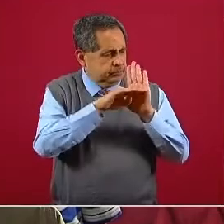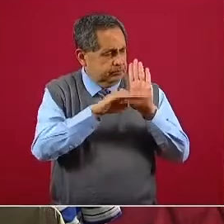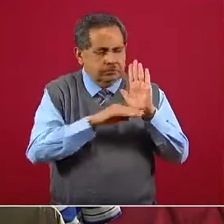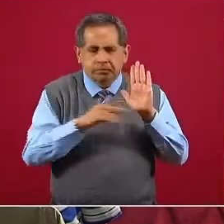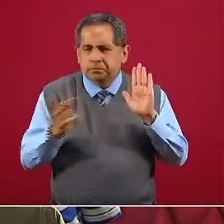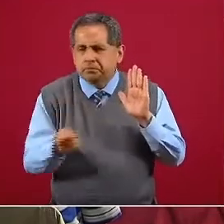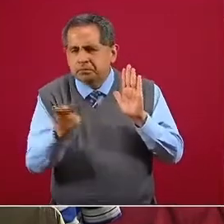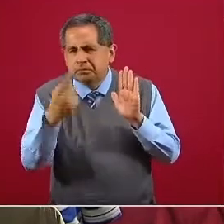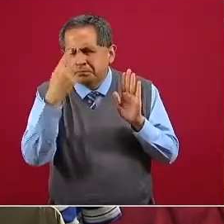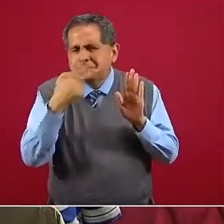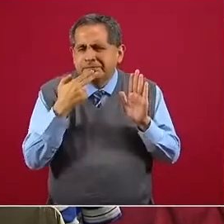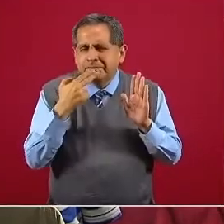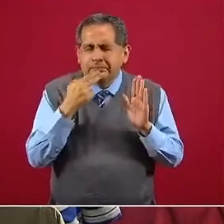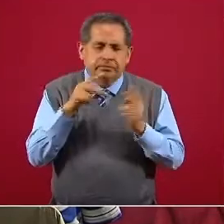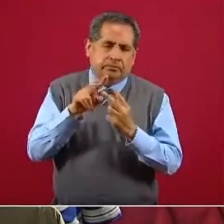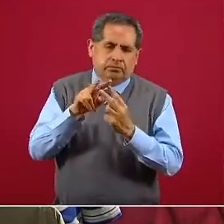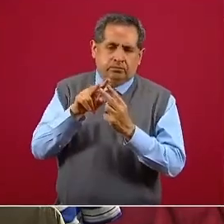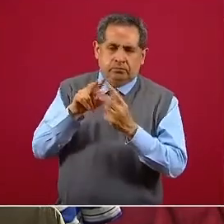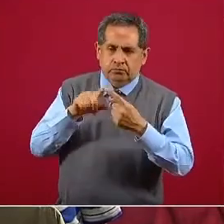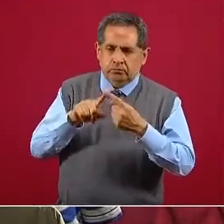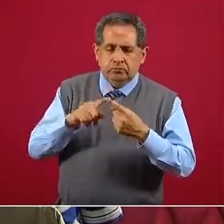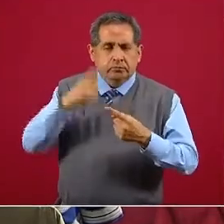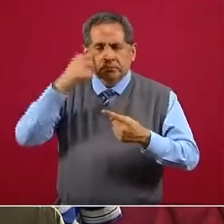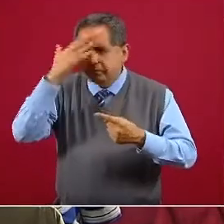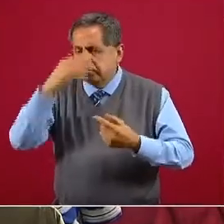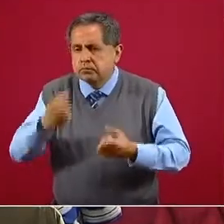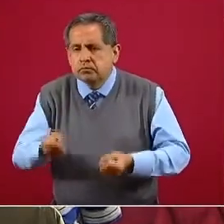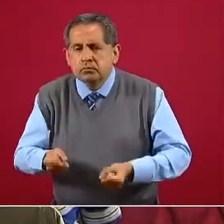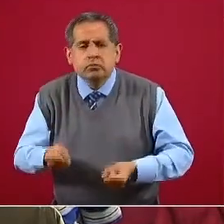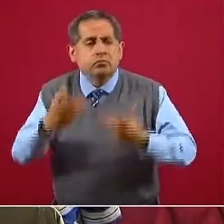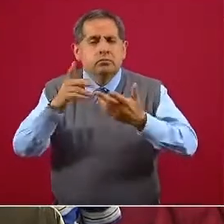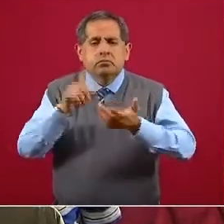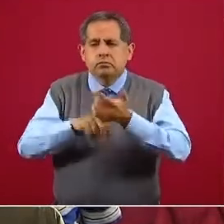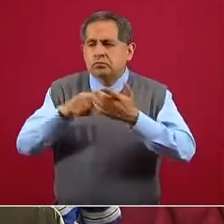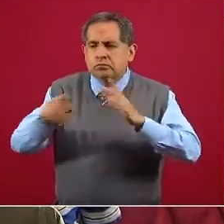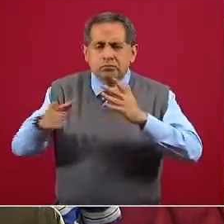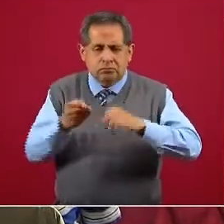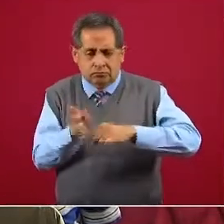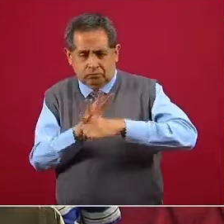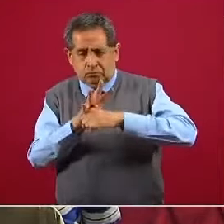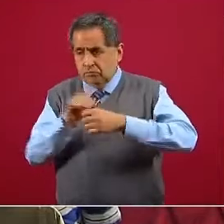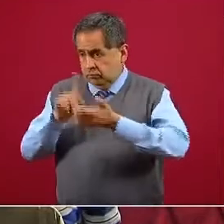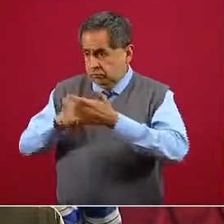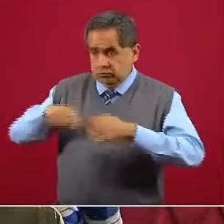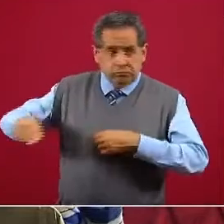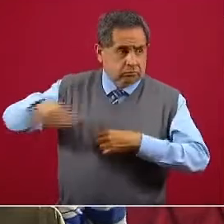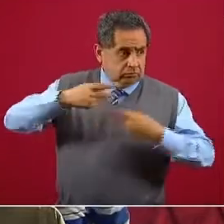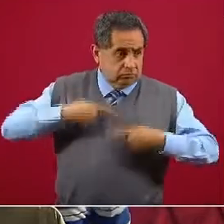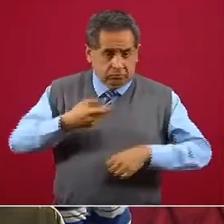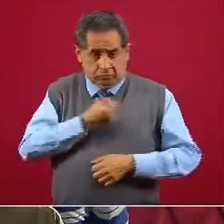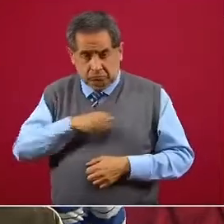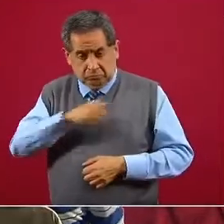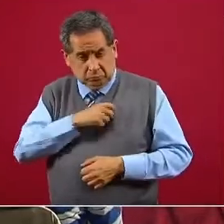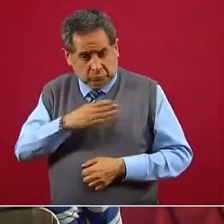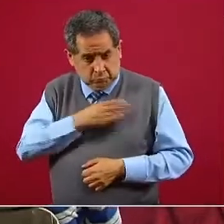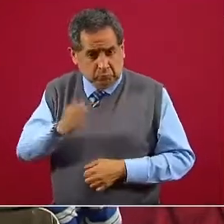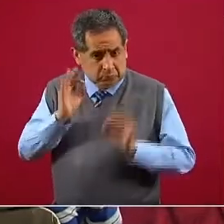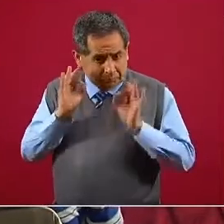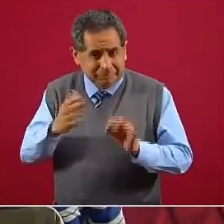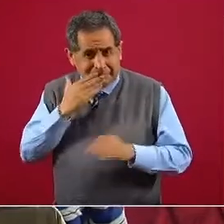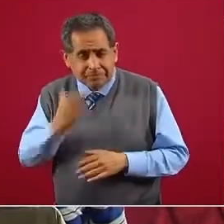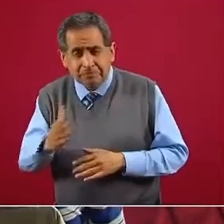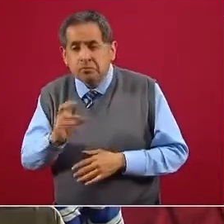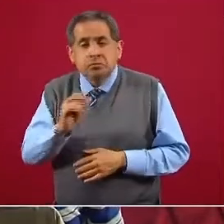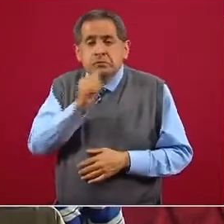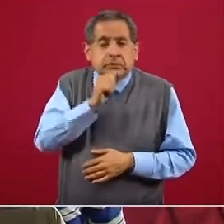COVID son dos. El primero es medir los anticuerpos contra SARS-CoV-2 en la población mexicana,